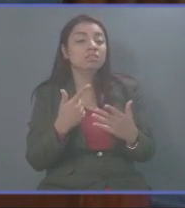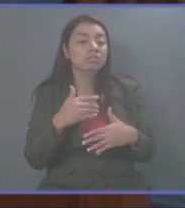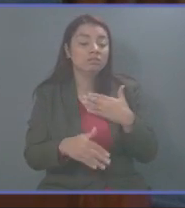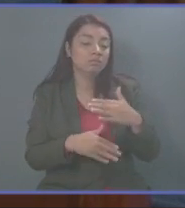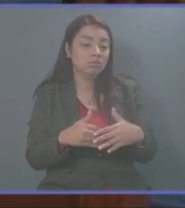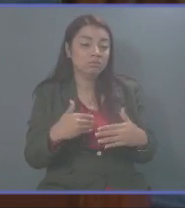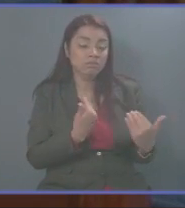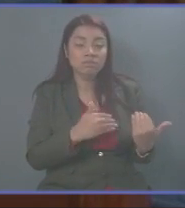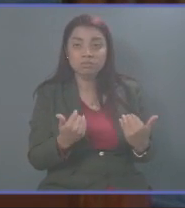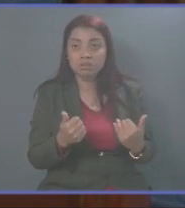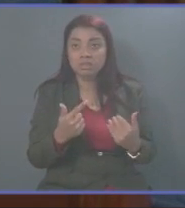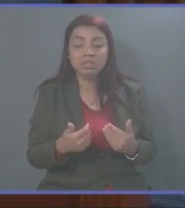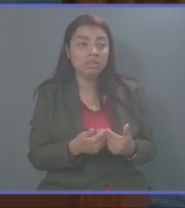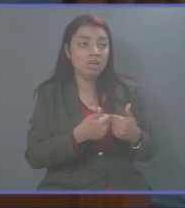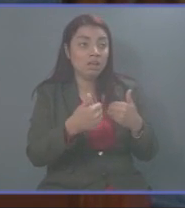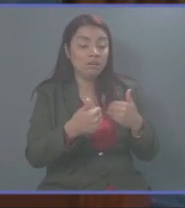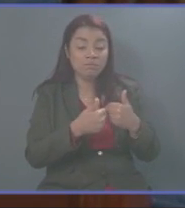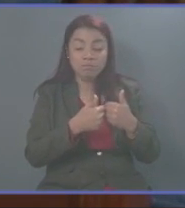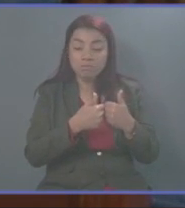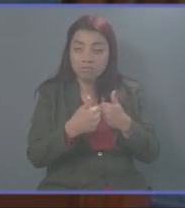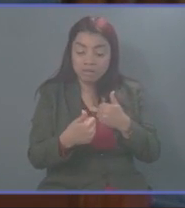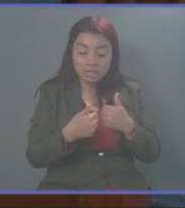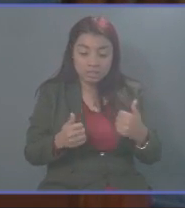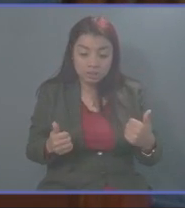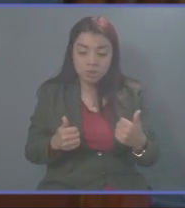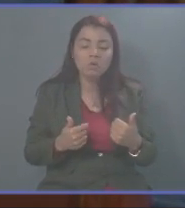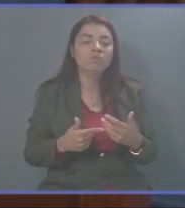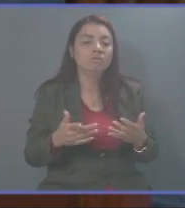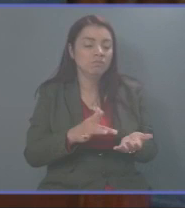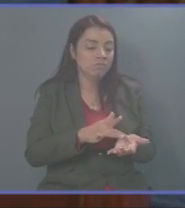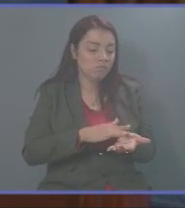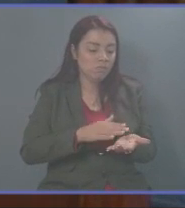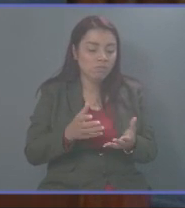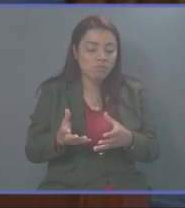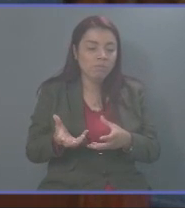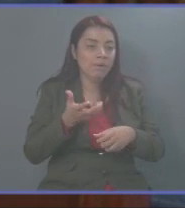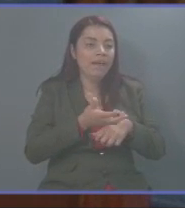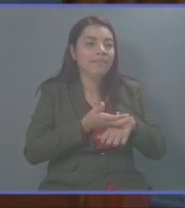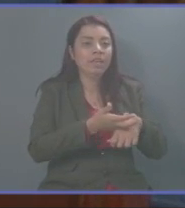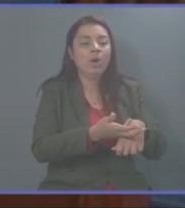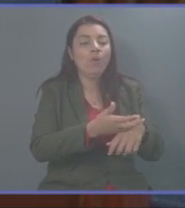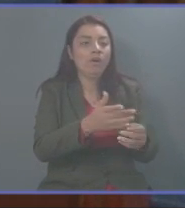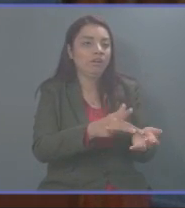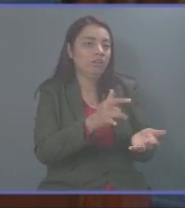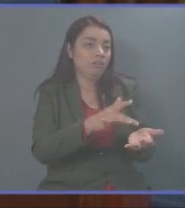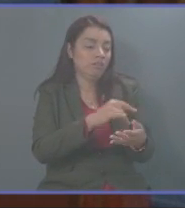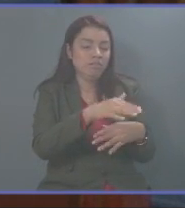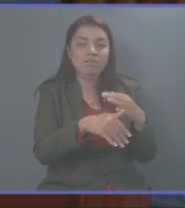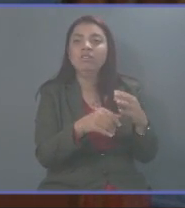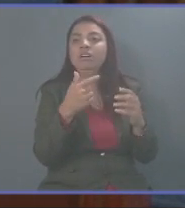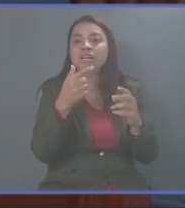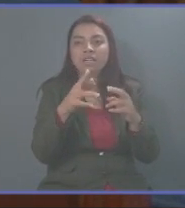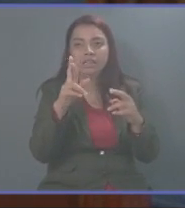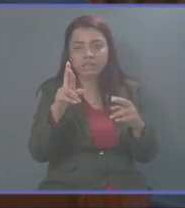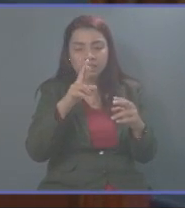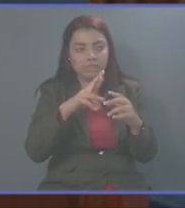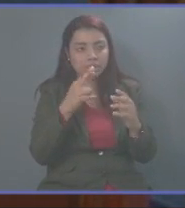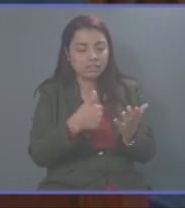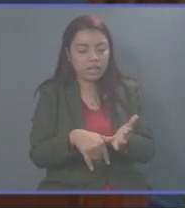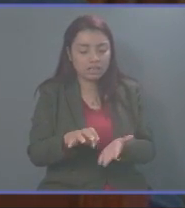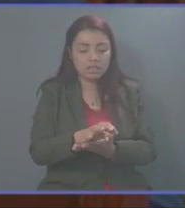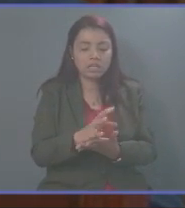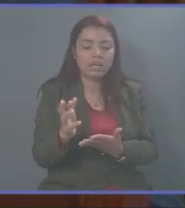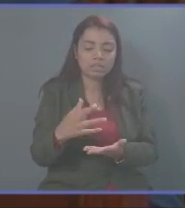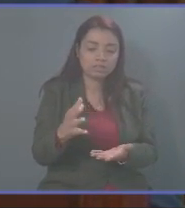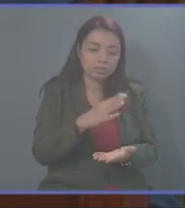facultar su separación, manejo y aprovechamiento, los residuos se clasifican en literal A, residuos municipales;